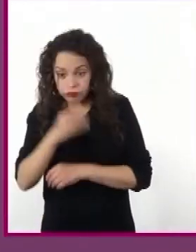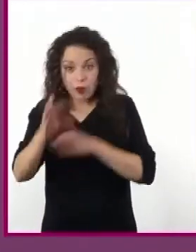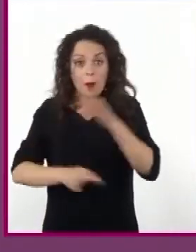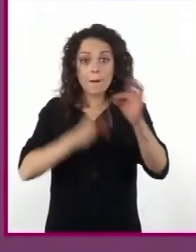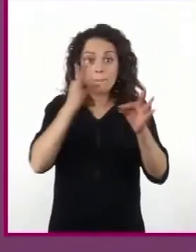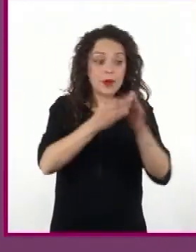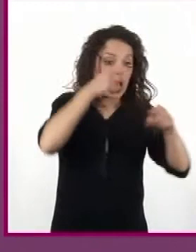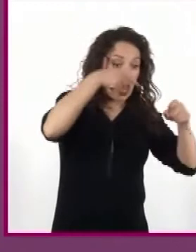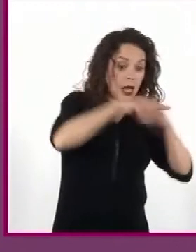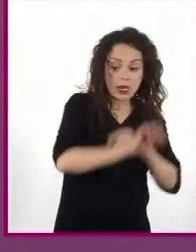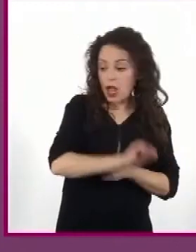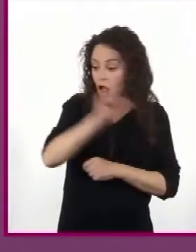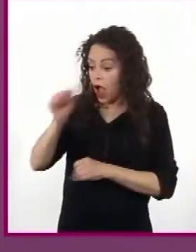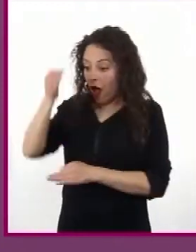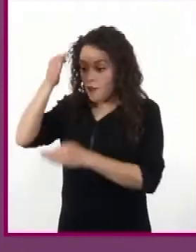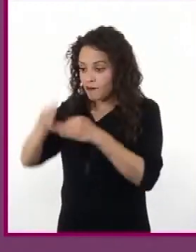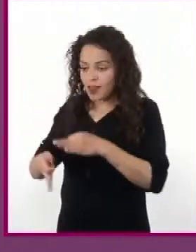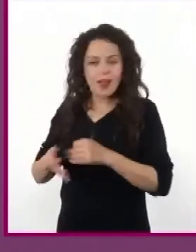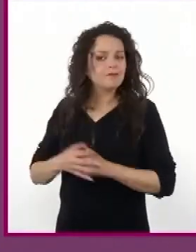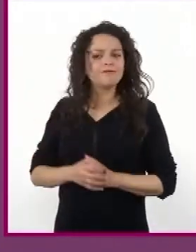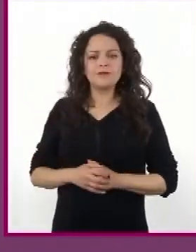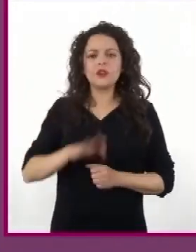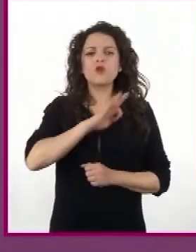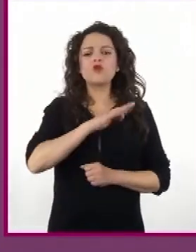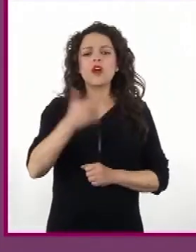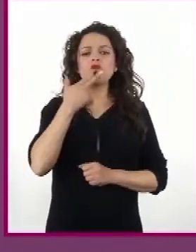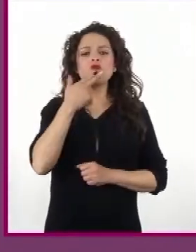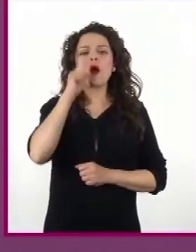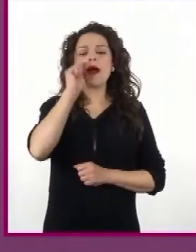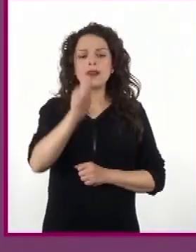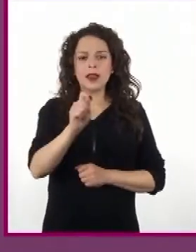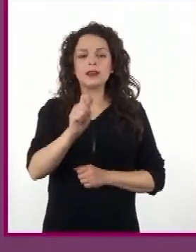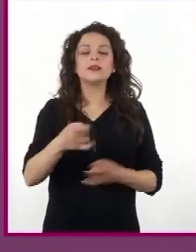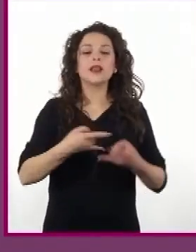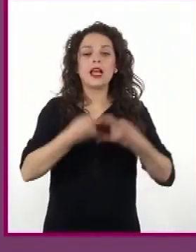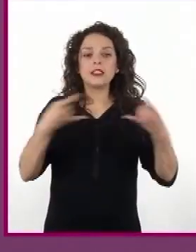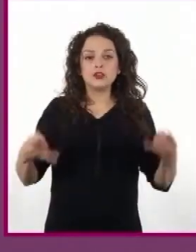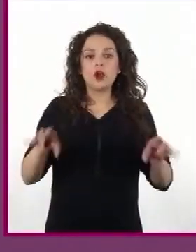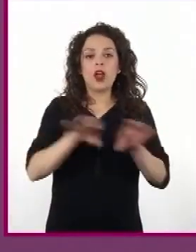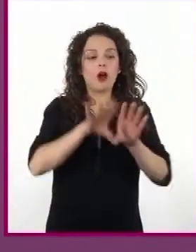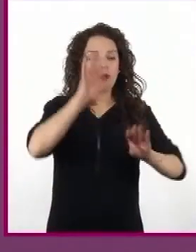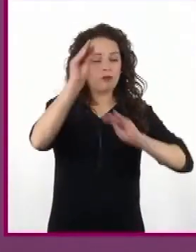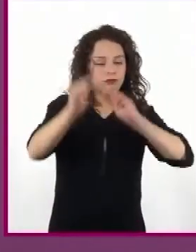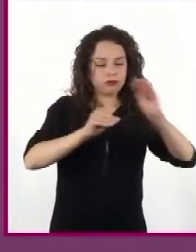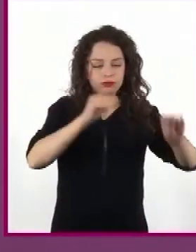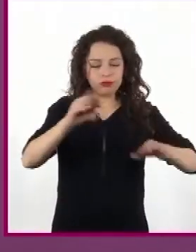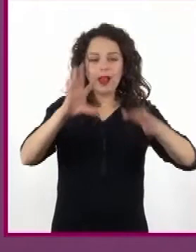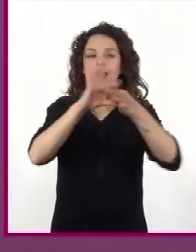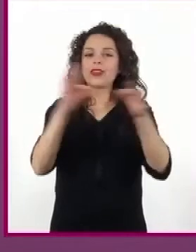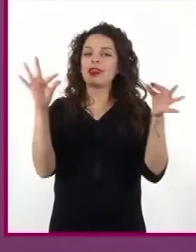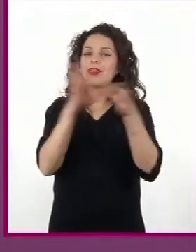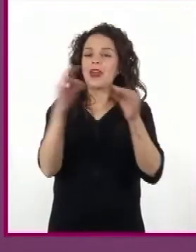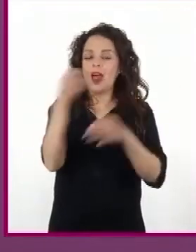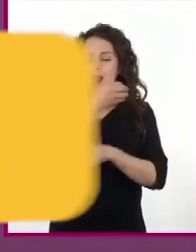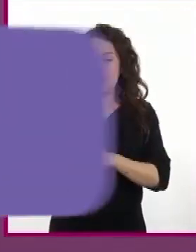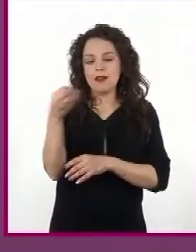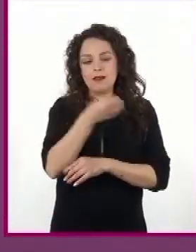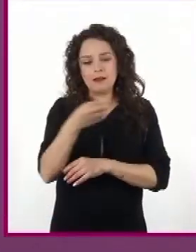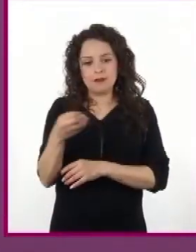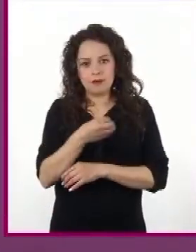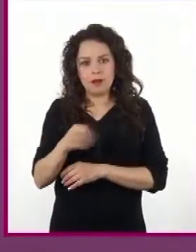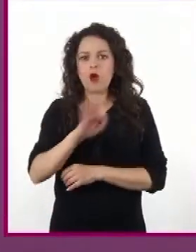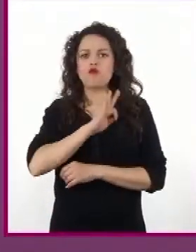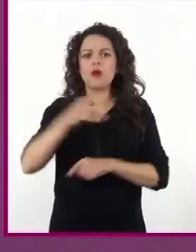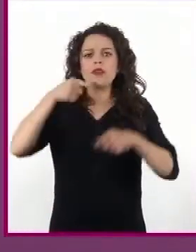el contrario, puede utilizar elementos literarios para contar la historia. Esto quiere decir que puede comenzar a la mitad de su